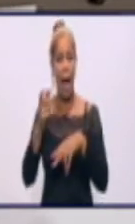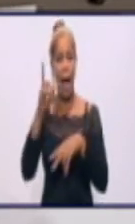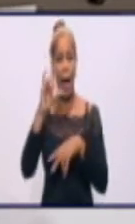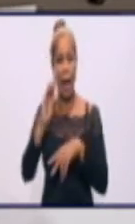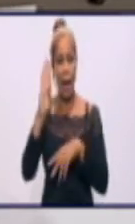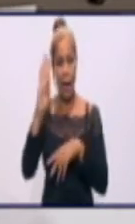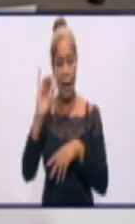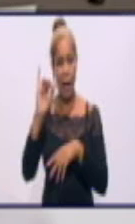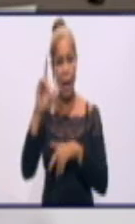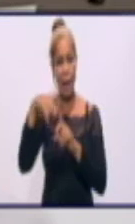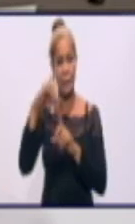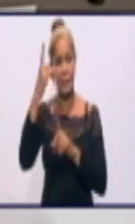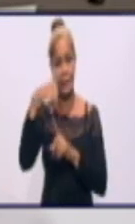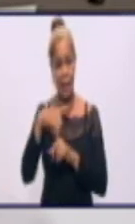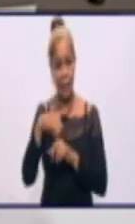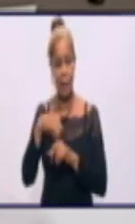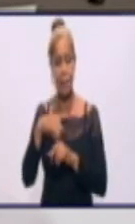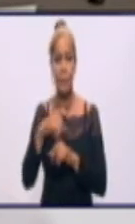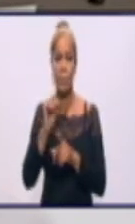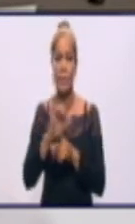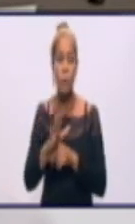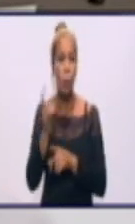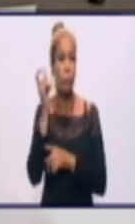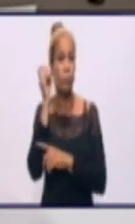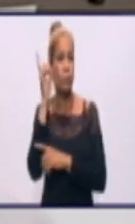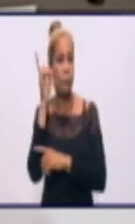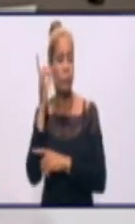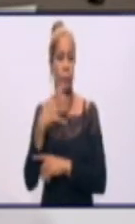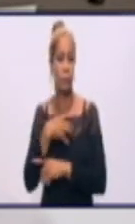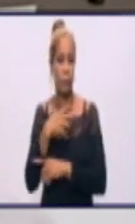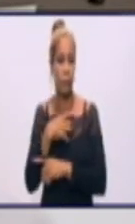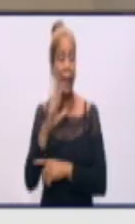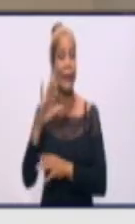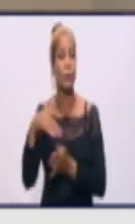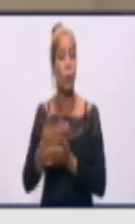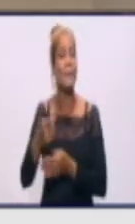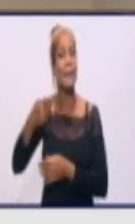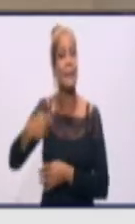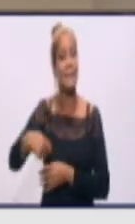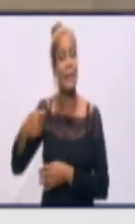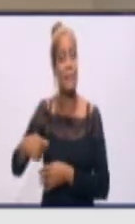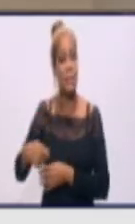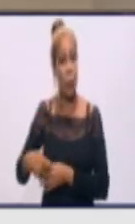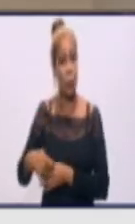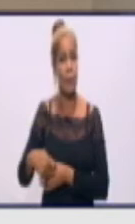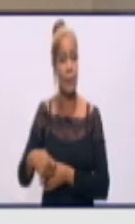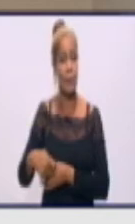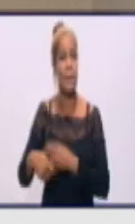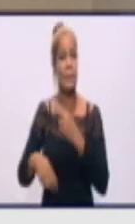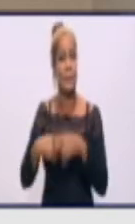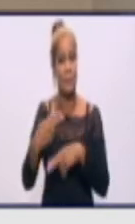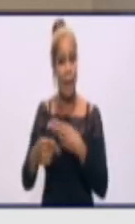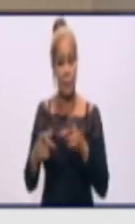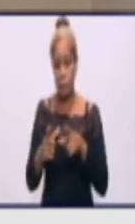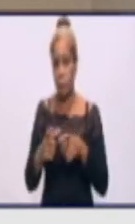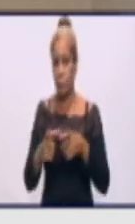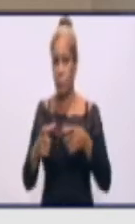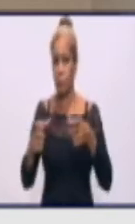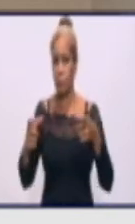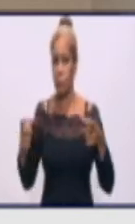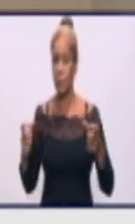en Villa Clara de forma experimental. A raíz de decisiones se decide extender esta maravillosa iniciativa a todas